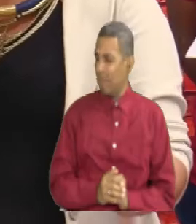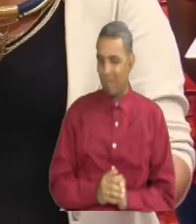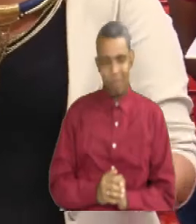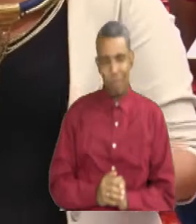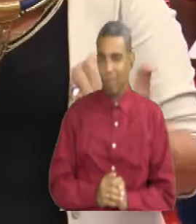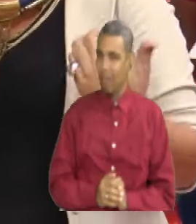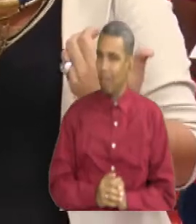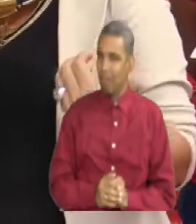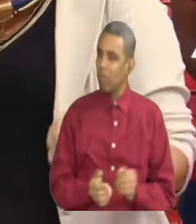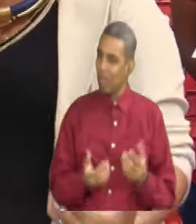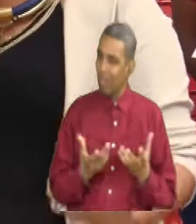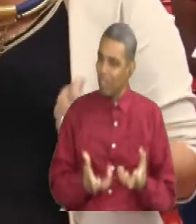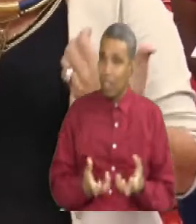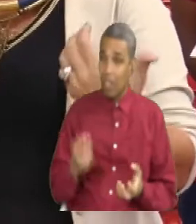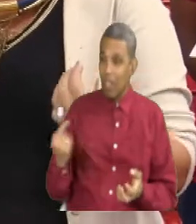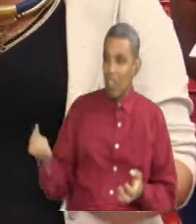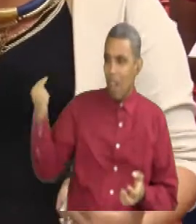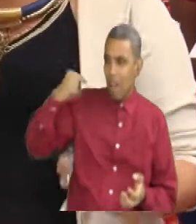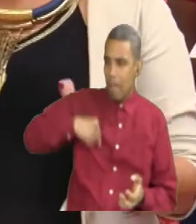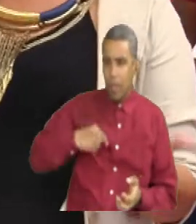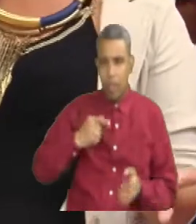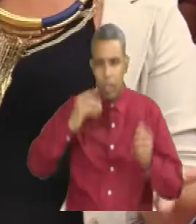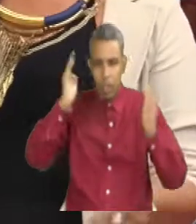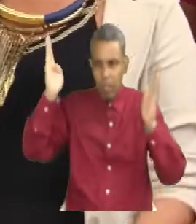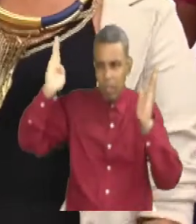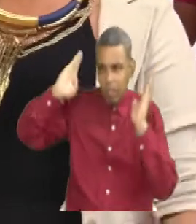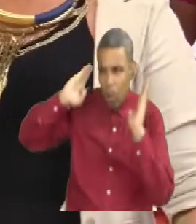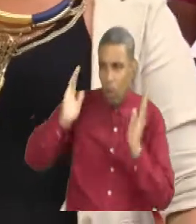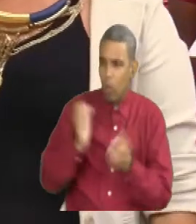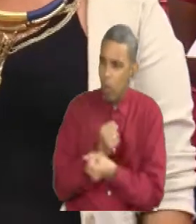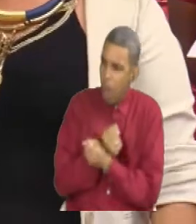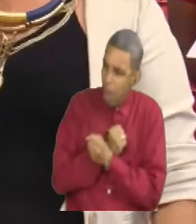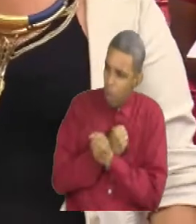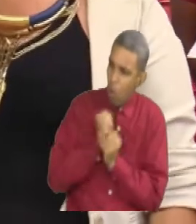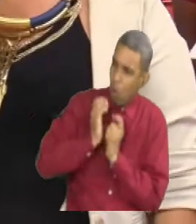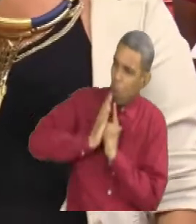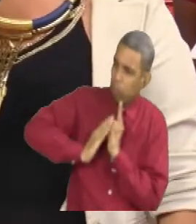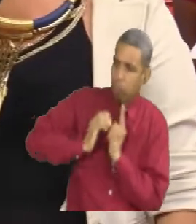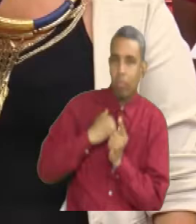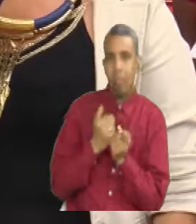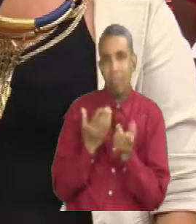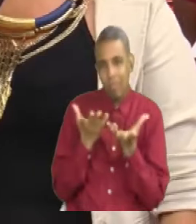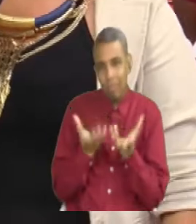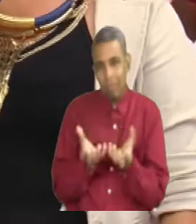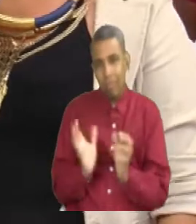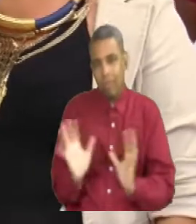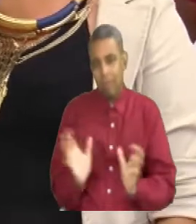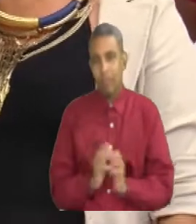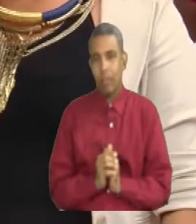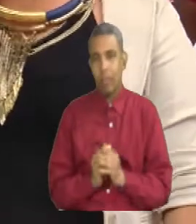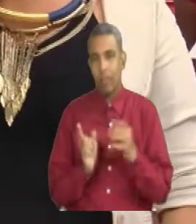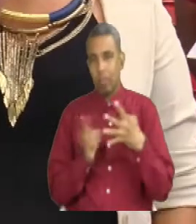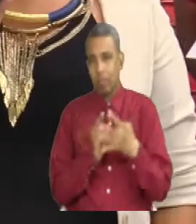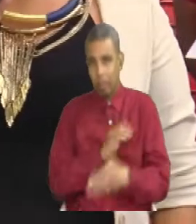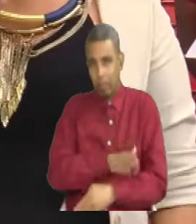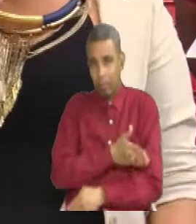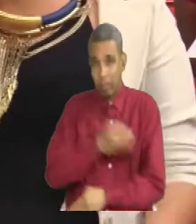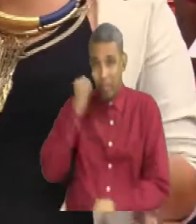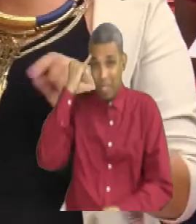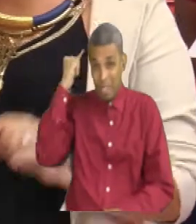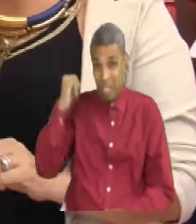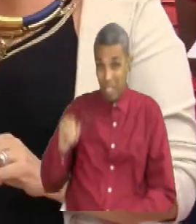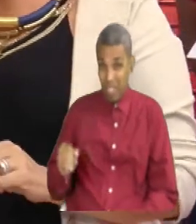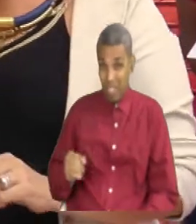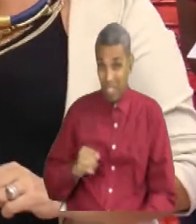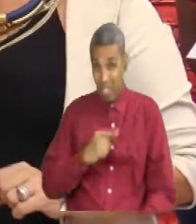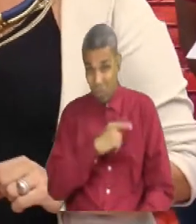ella quiere a alguien que la escuche, que la valore, que la ame. ¿Esa canción Atractivo Sexual también es de tu autoría o...? No, esa